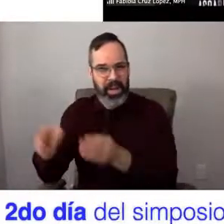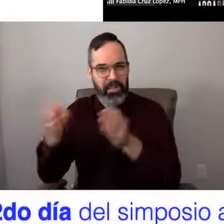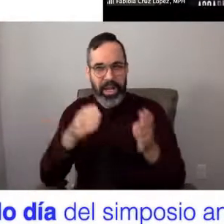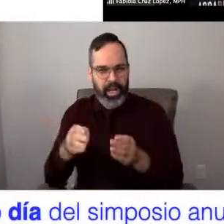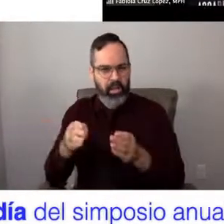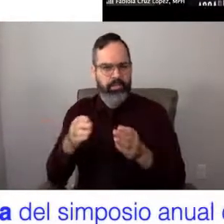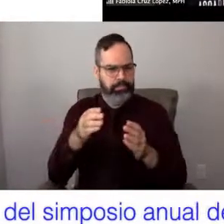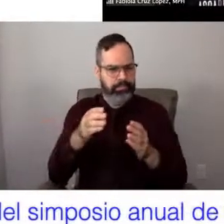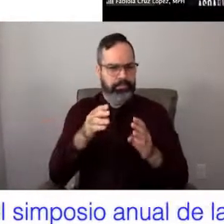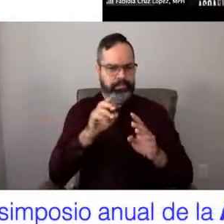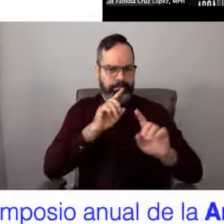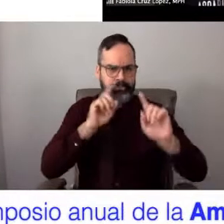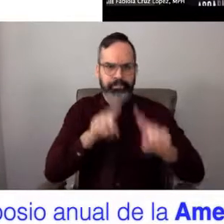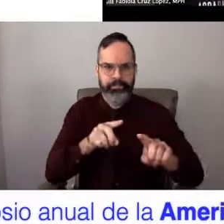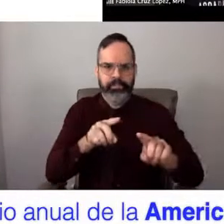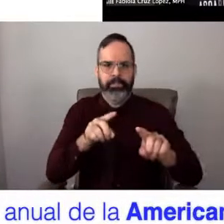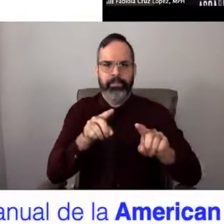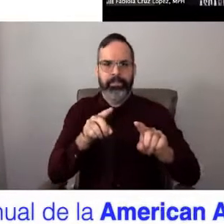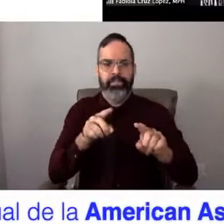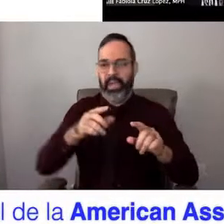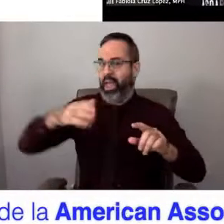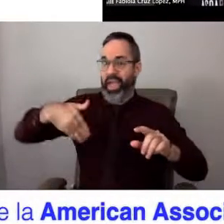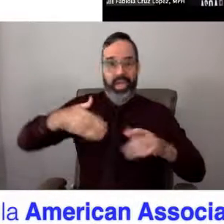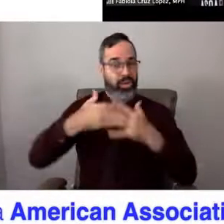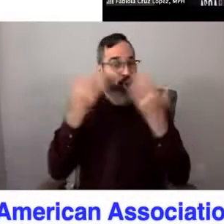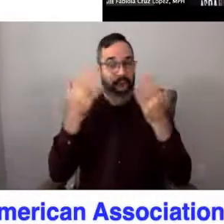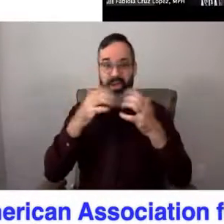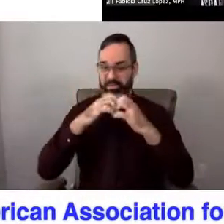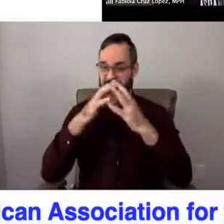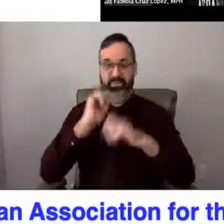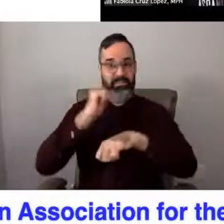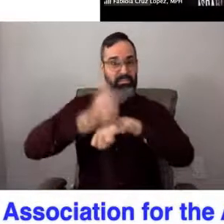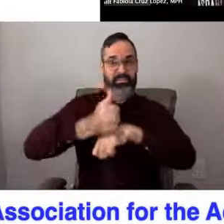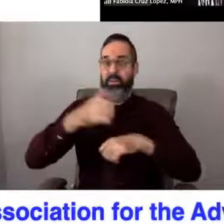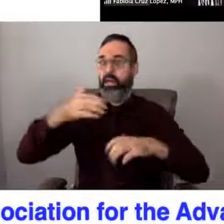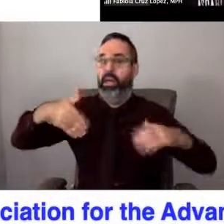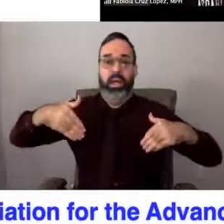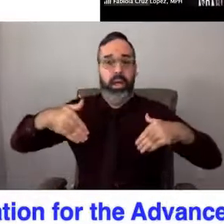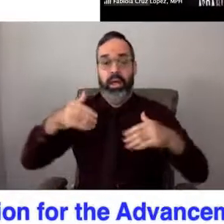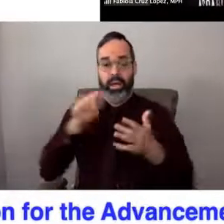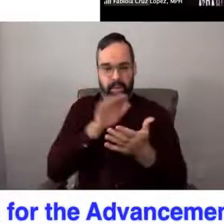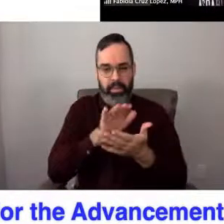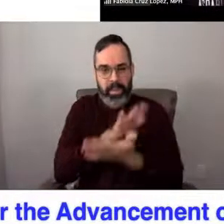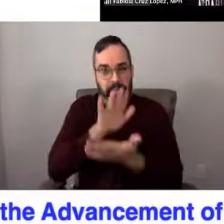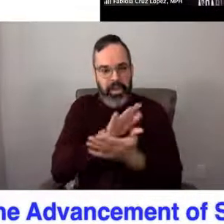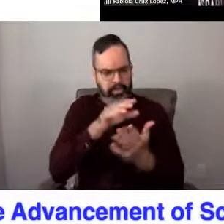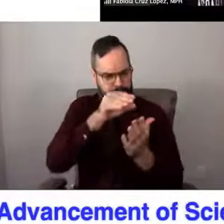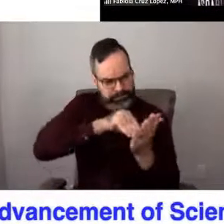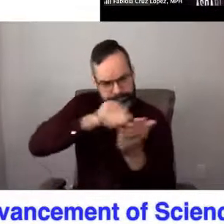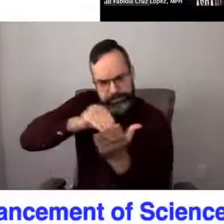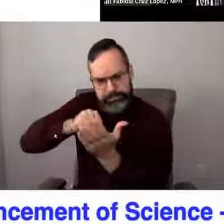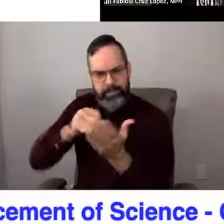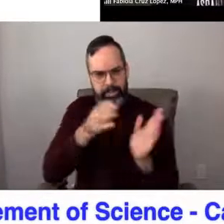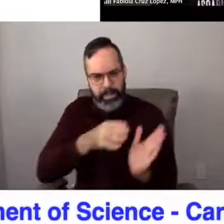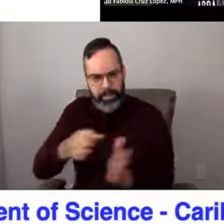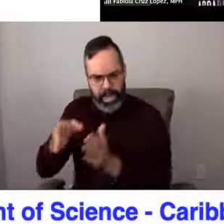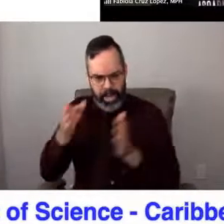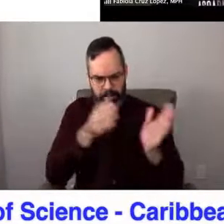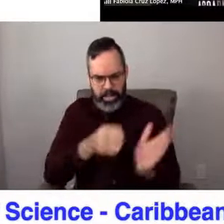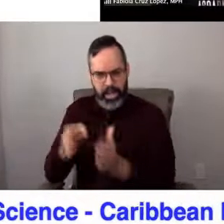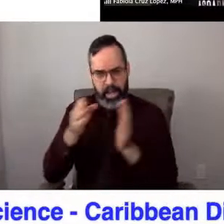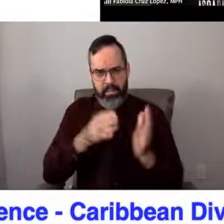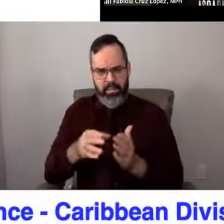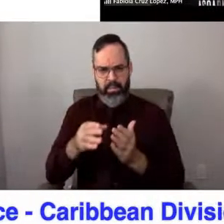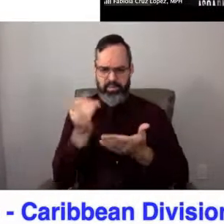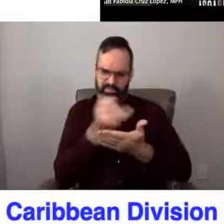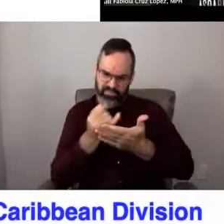se tenía, no estaba establecida, ir preparando toda esa documentación, todas esas vigilancias, todos esos esquemas, tanto a nivel